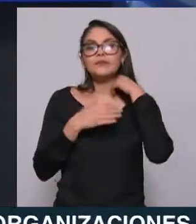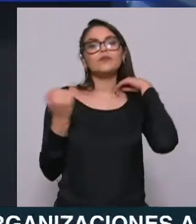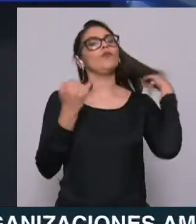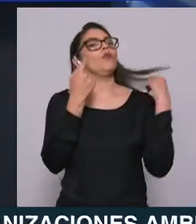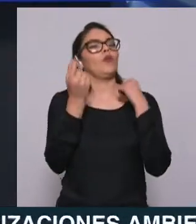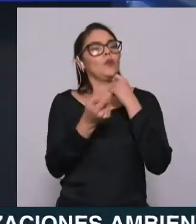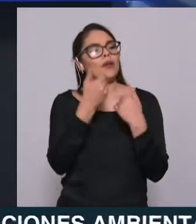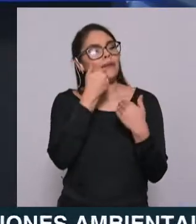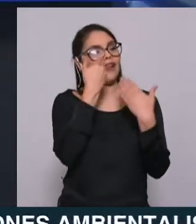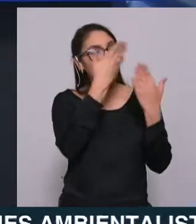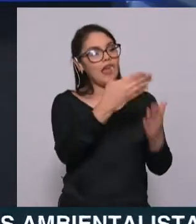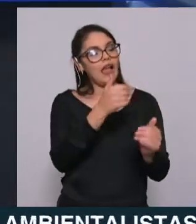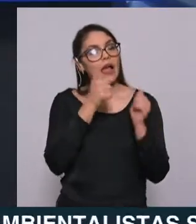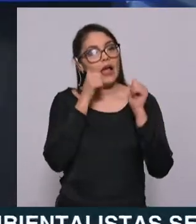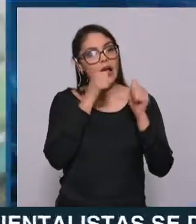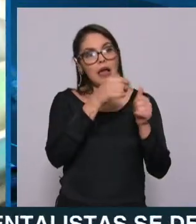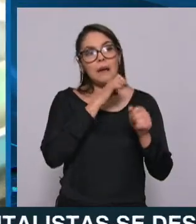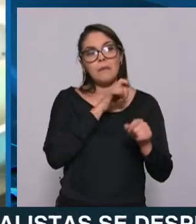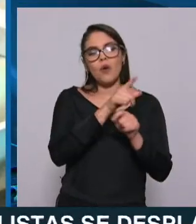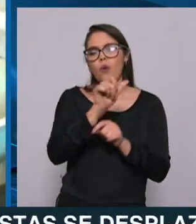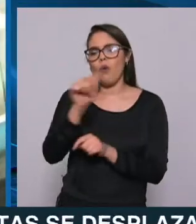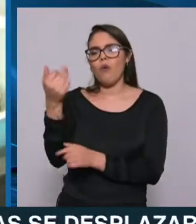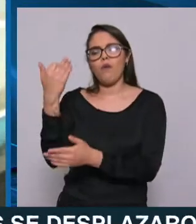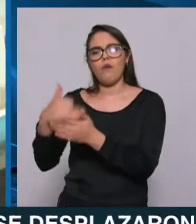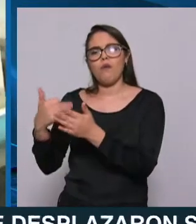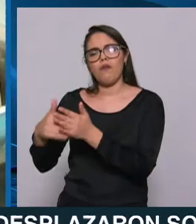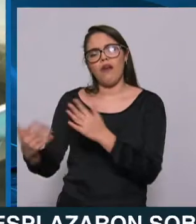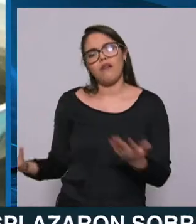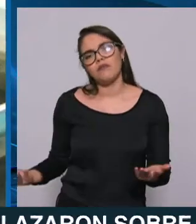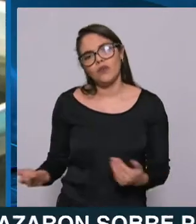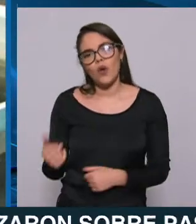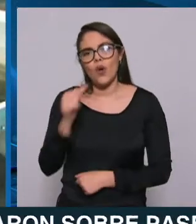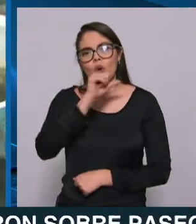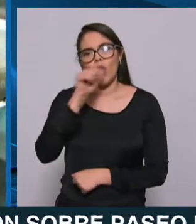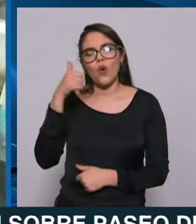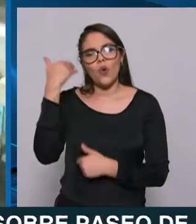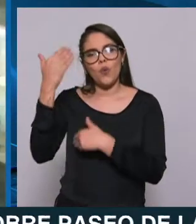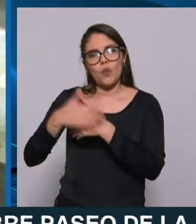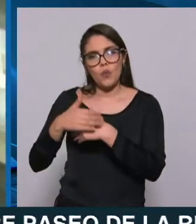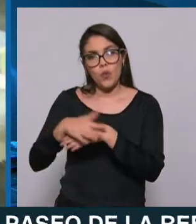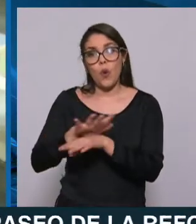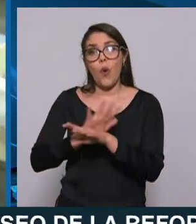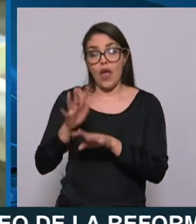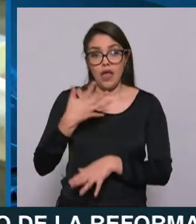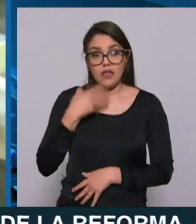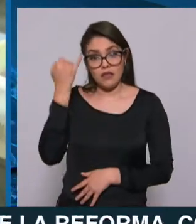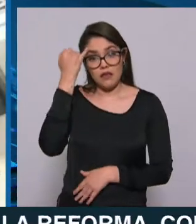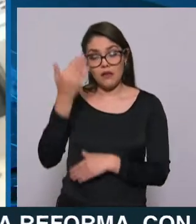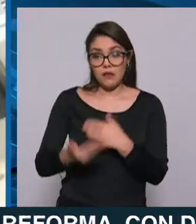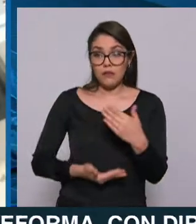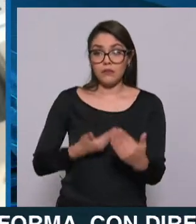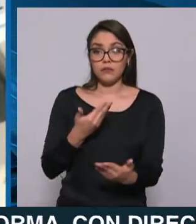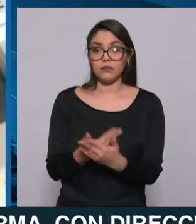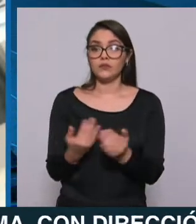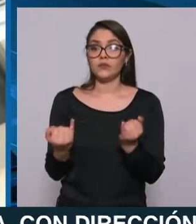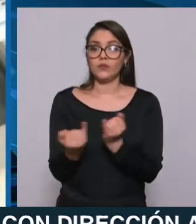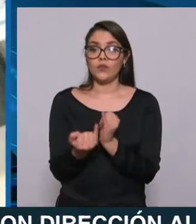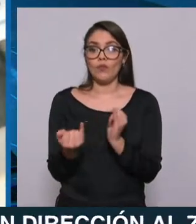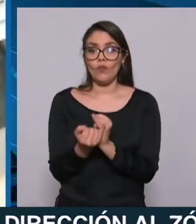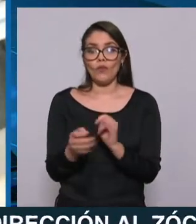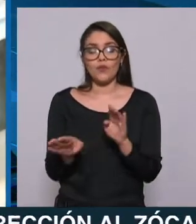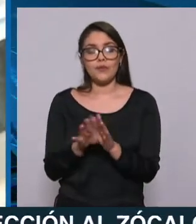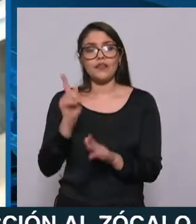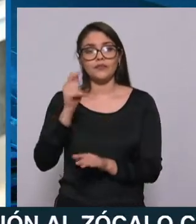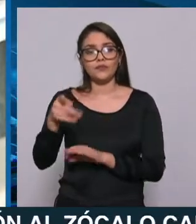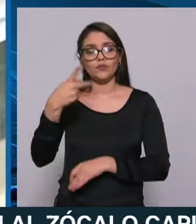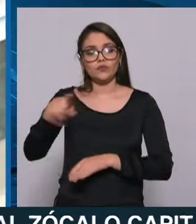y a los más necesitados no llega. ¿Cuál será el siguiente paso, Cuauhtémoc? Ya están estas propuestas, está por supuesto el interés y el trabajo